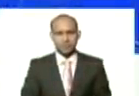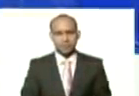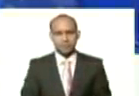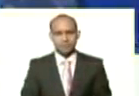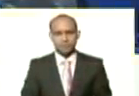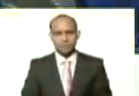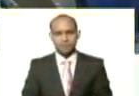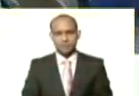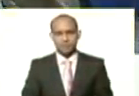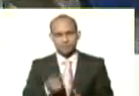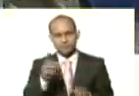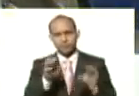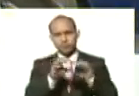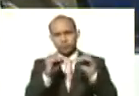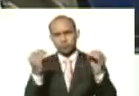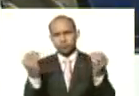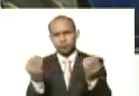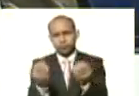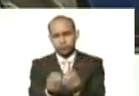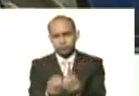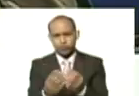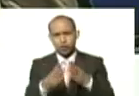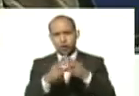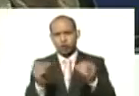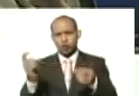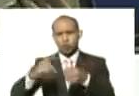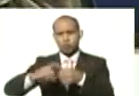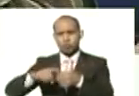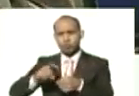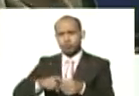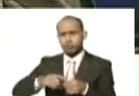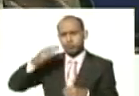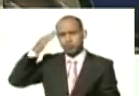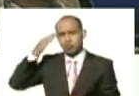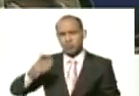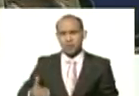que, por una parte, con el talante de todos los integrantes de la Fuerza Armada,